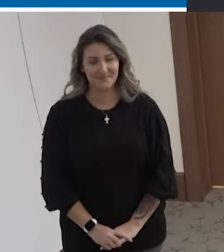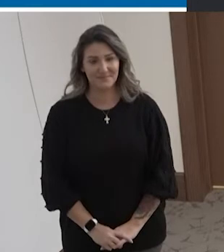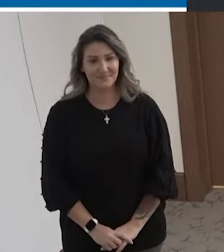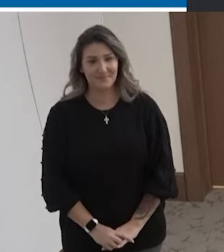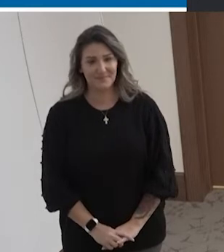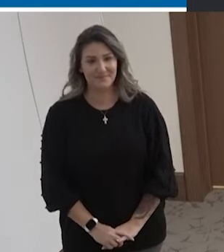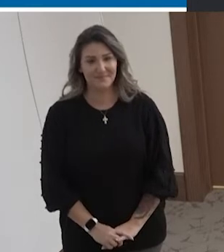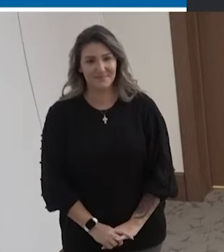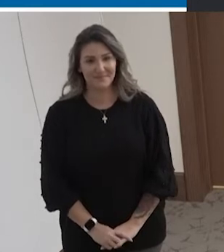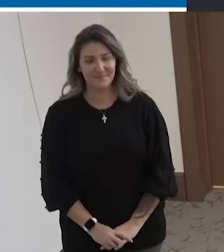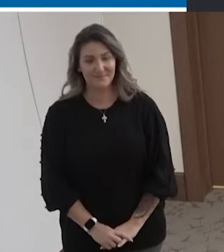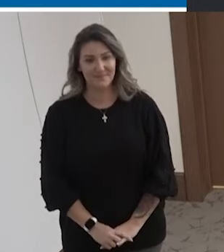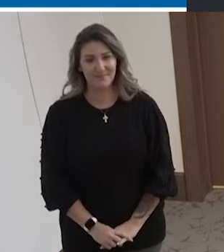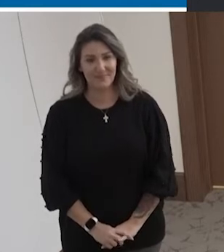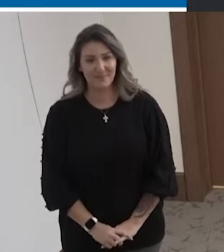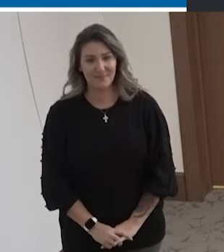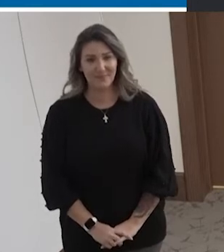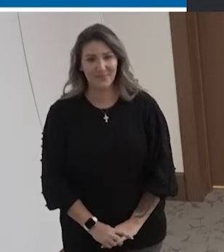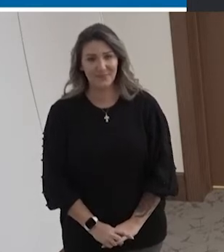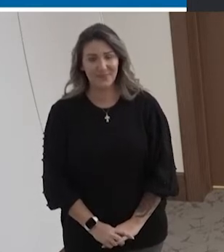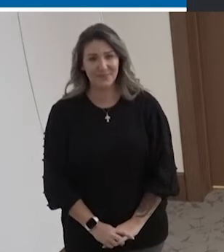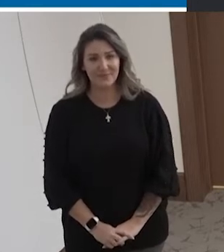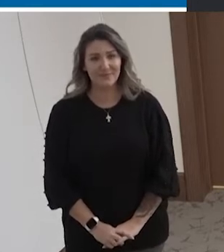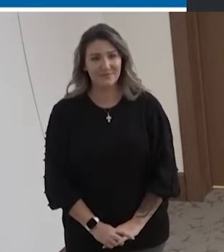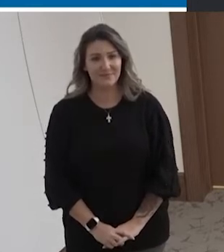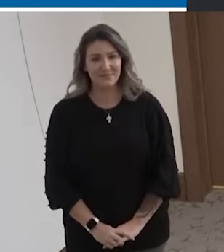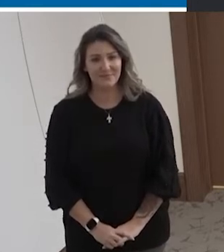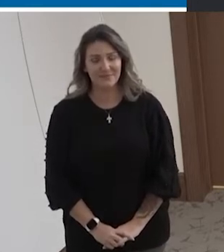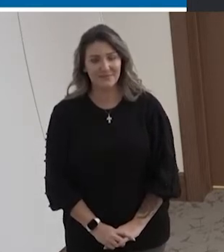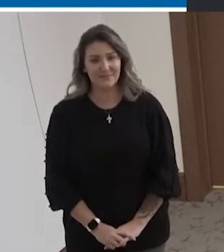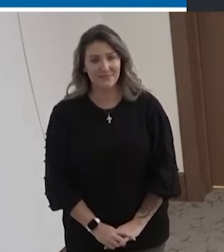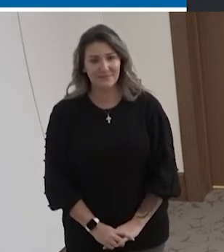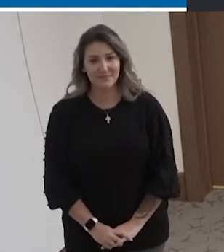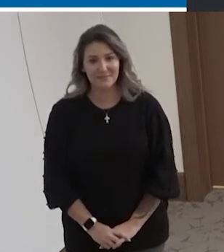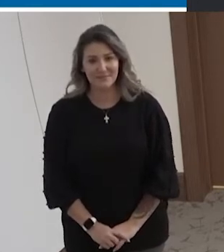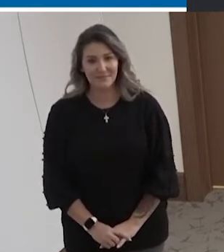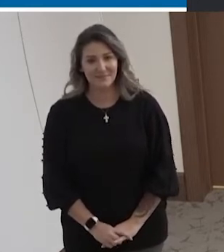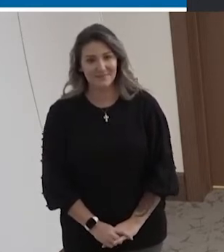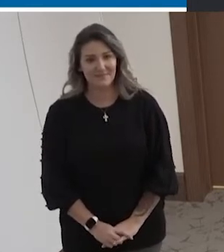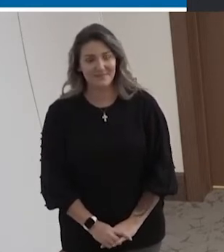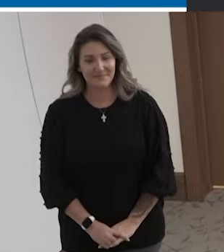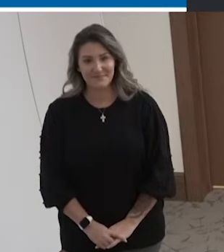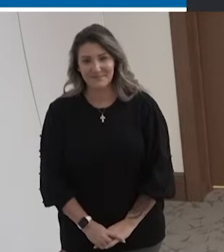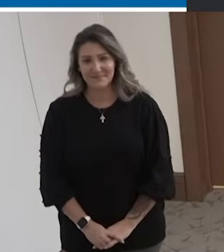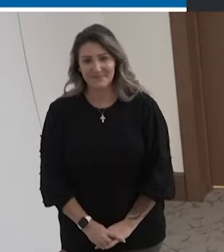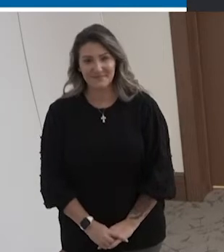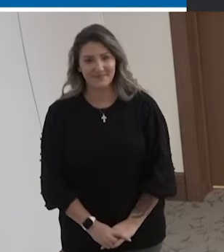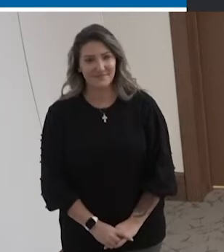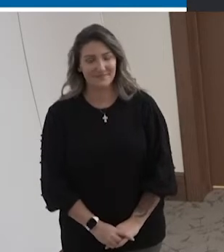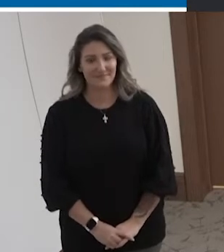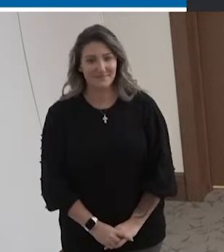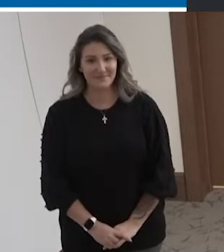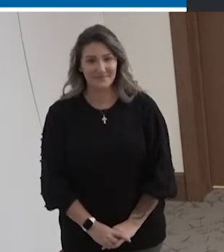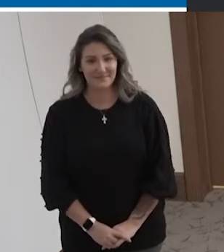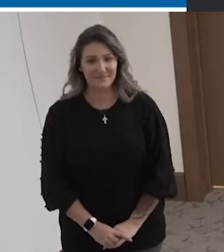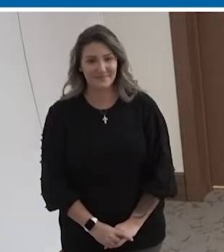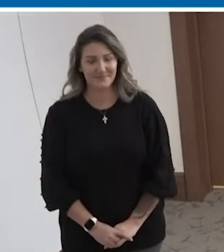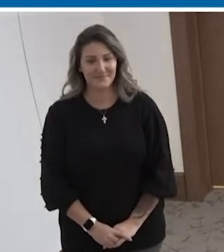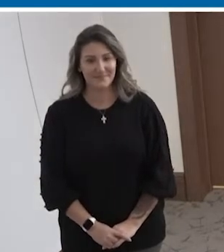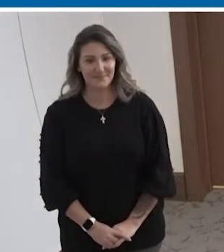pueden ustedes apretar o cliquear el CC que les da oportunidad de ver el texto.